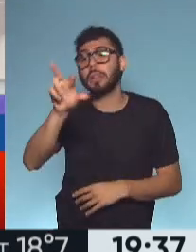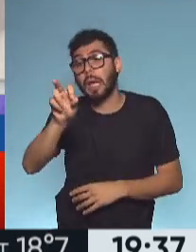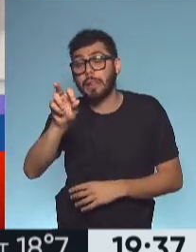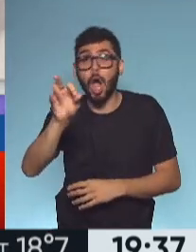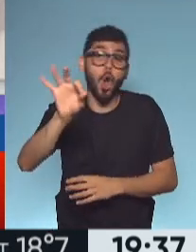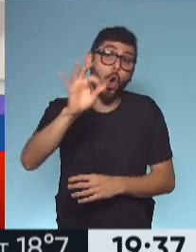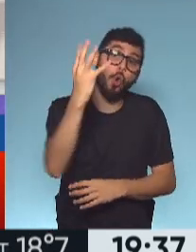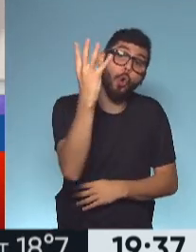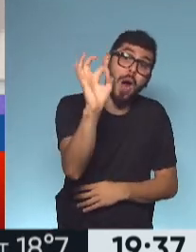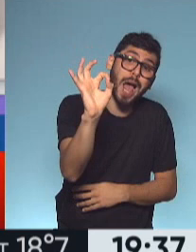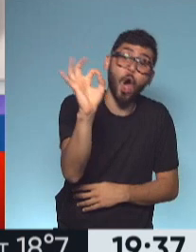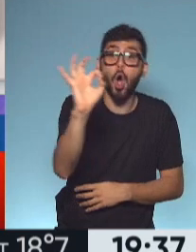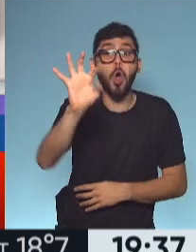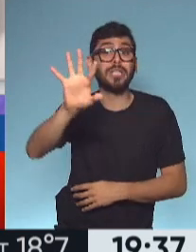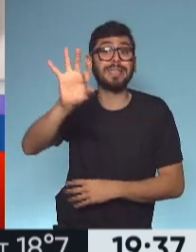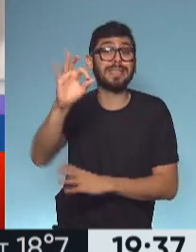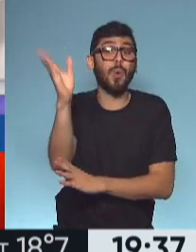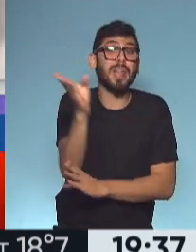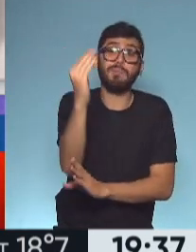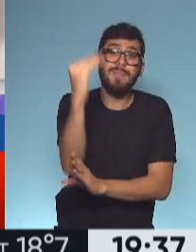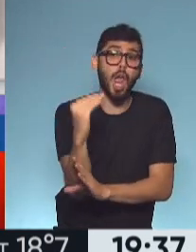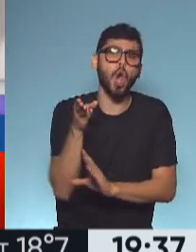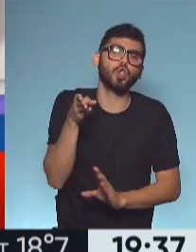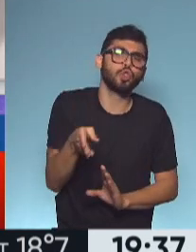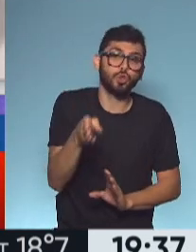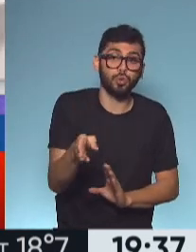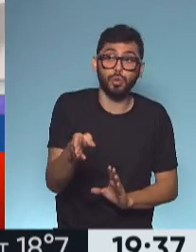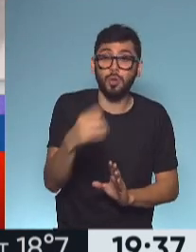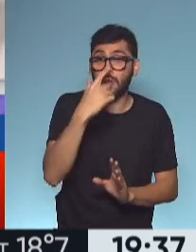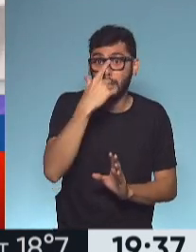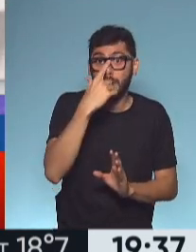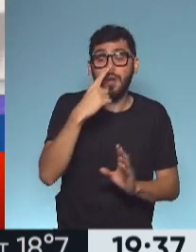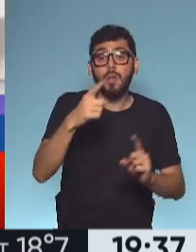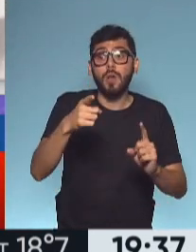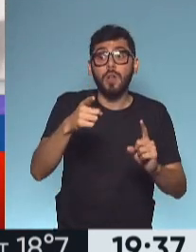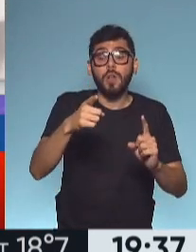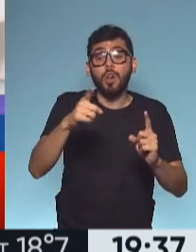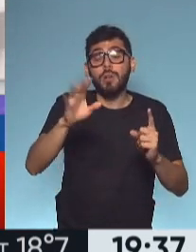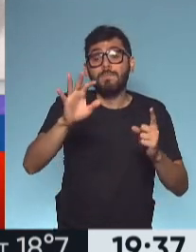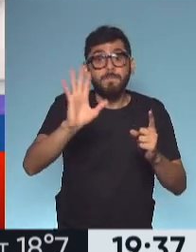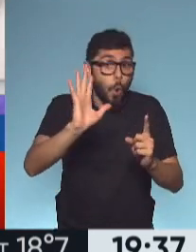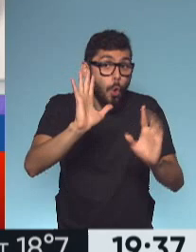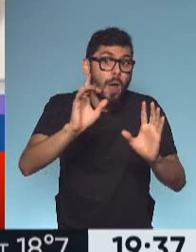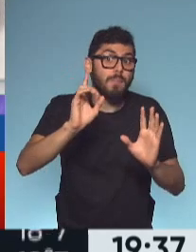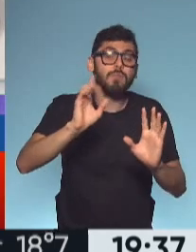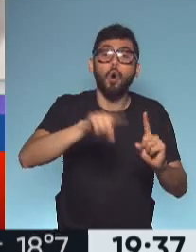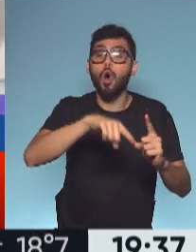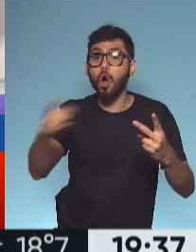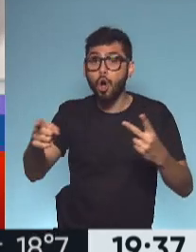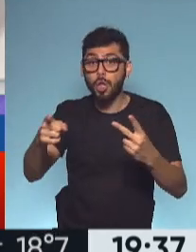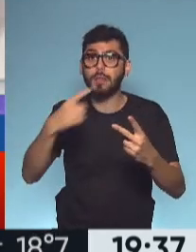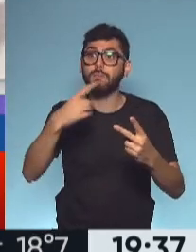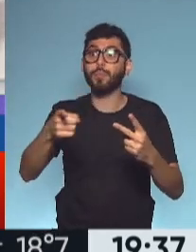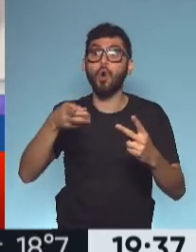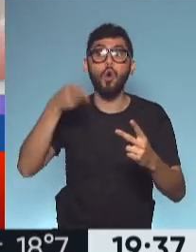ejemplo, de manera equilibrada en todo el sistema educativo. Otras alternativas se vinculan, no disminuir a